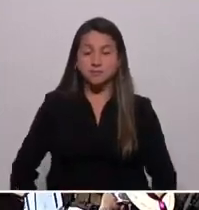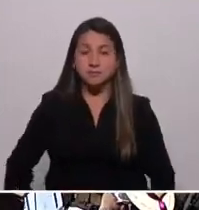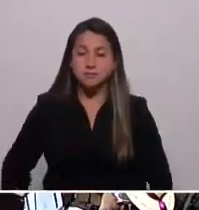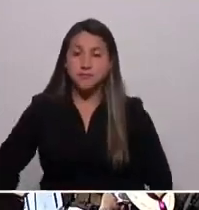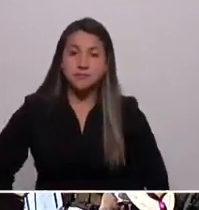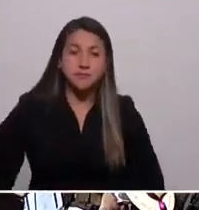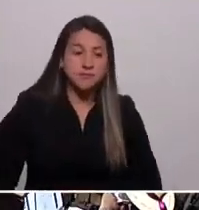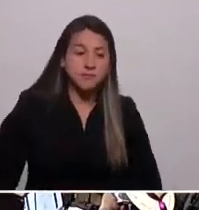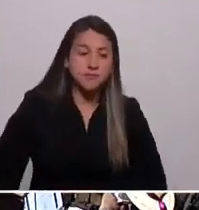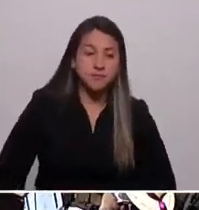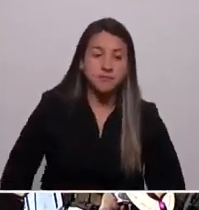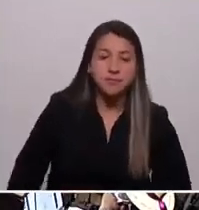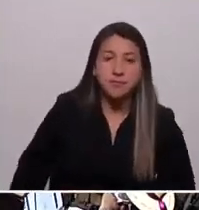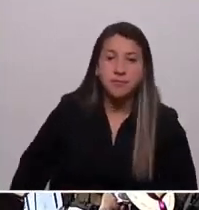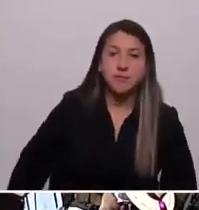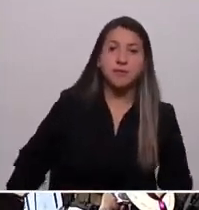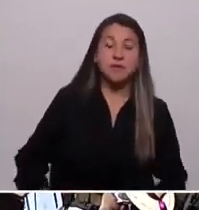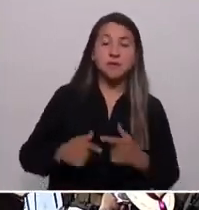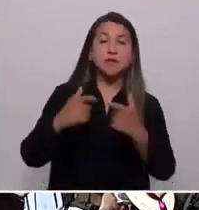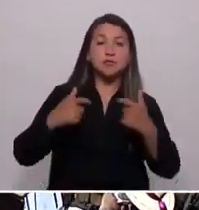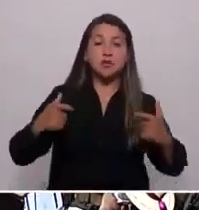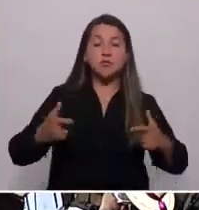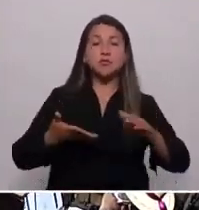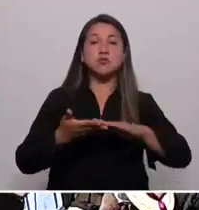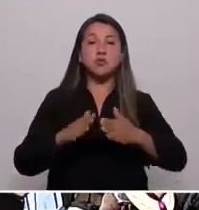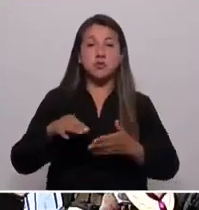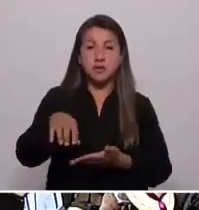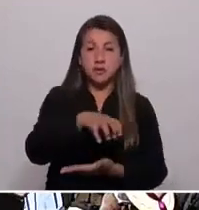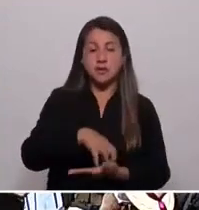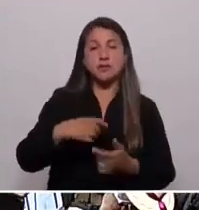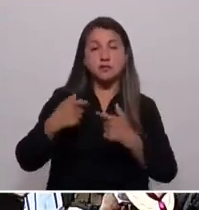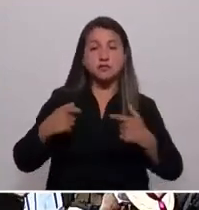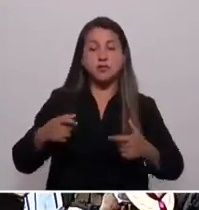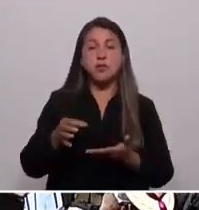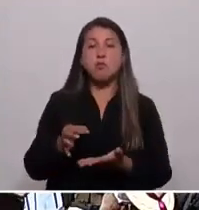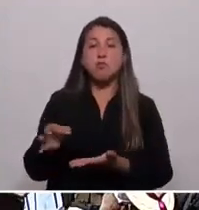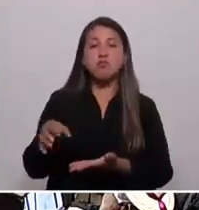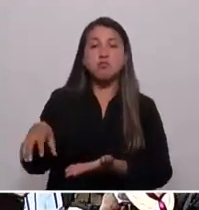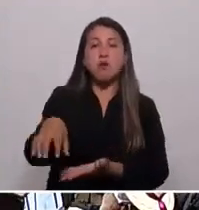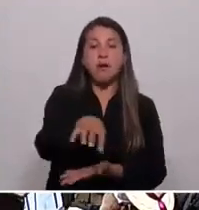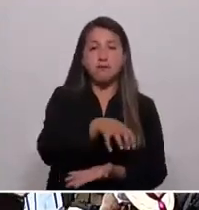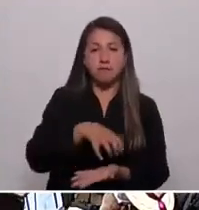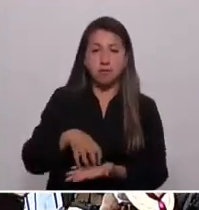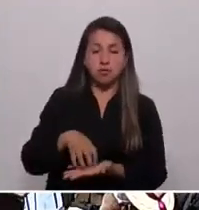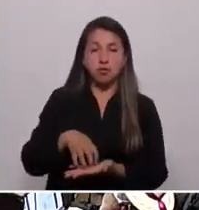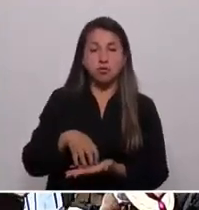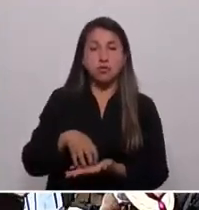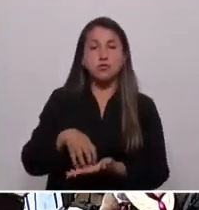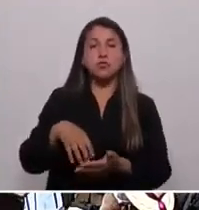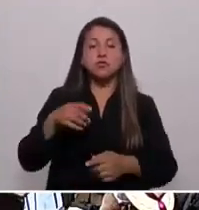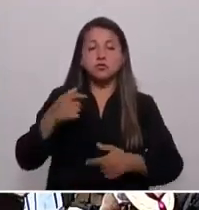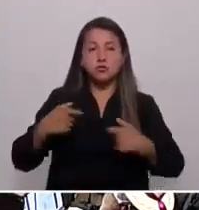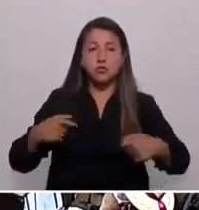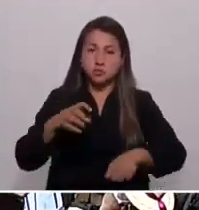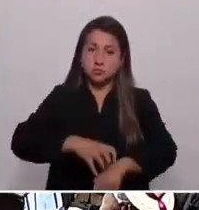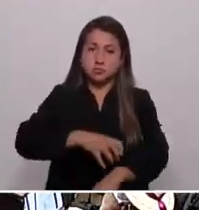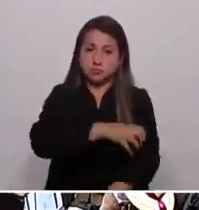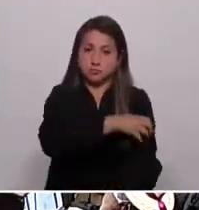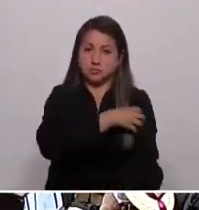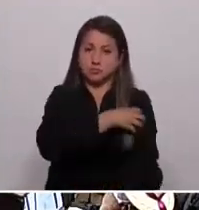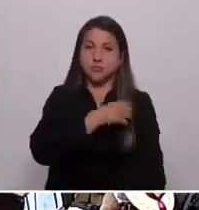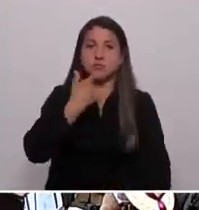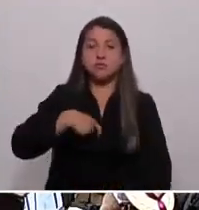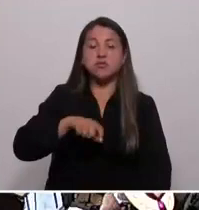somos comunidades somos pueblos somos territorios somos cuerpos de agua